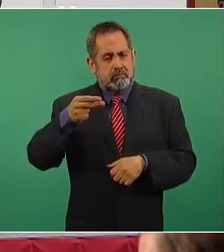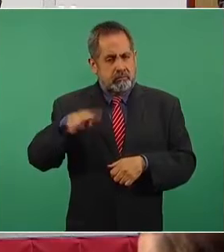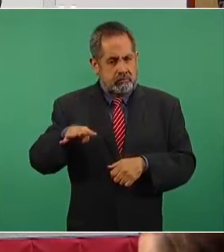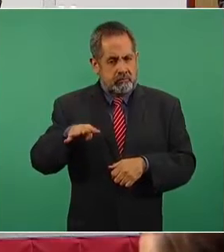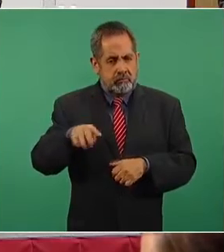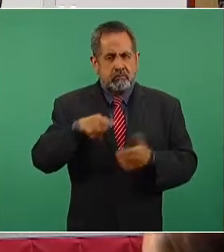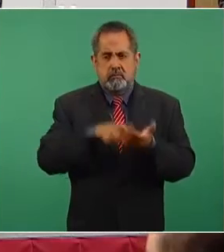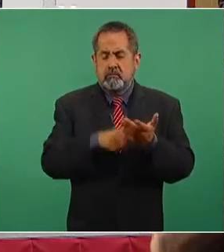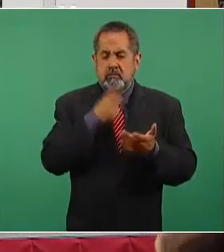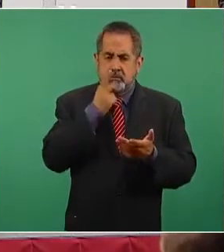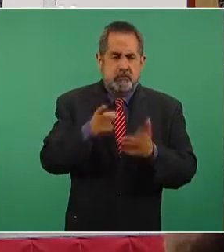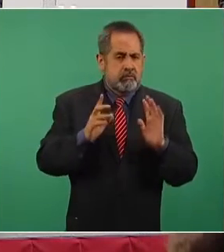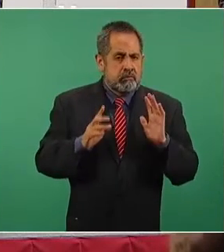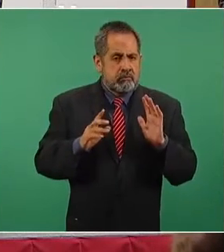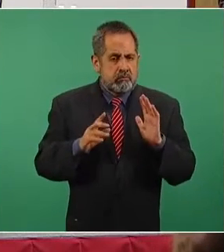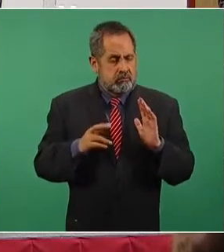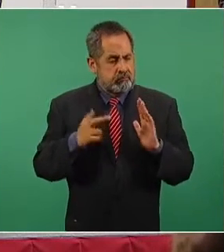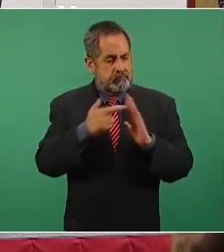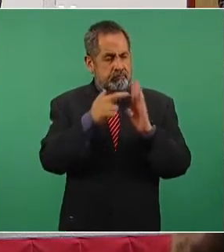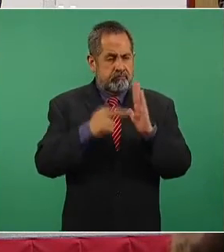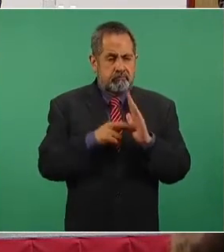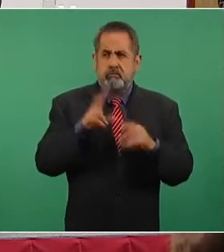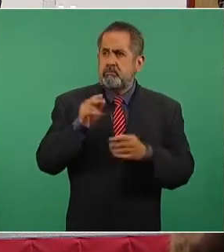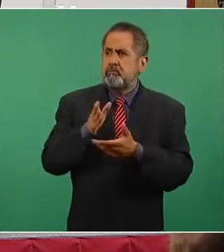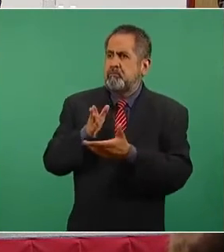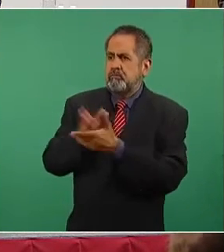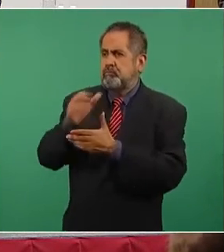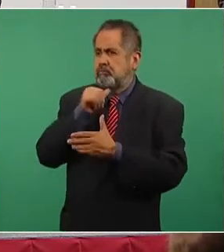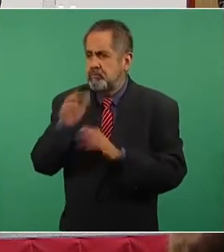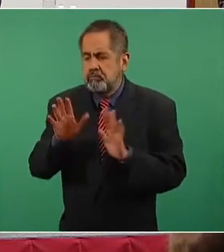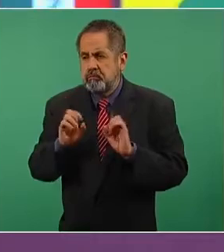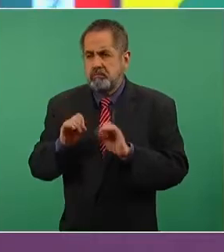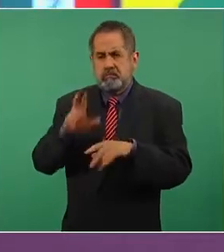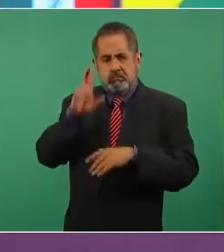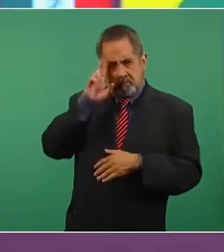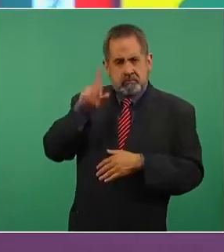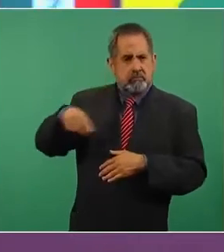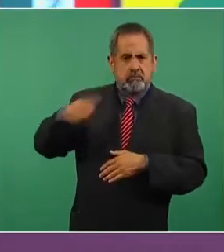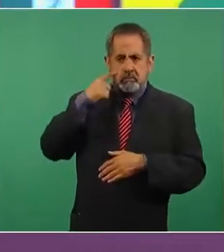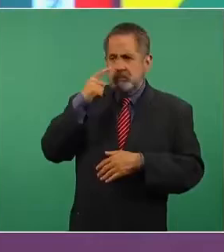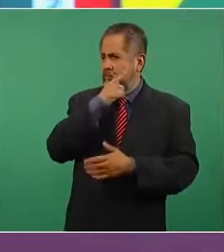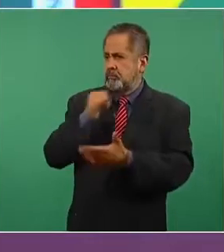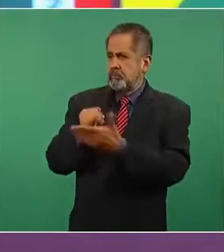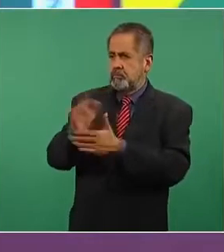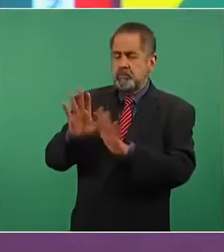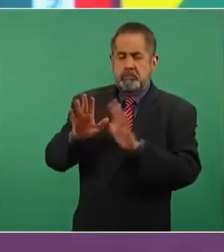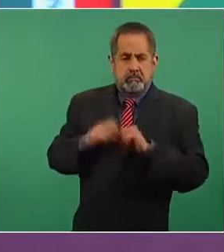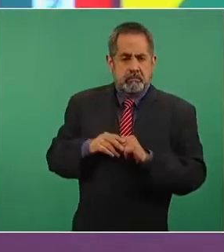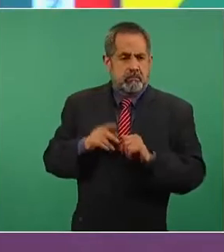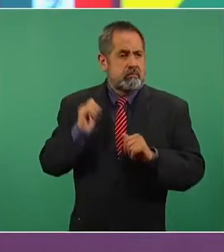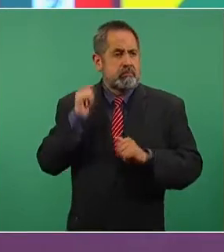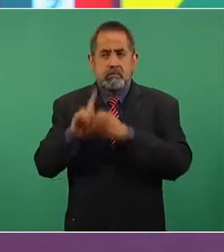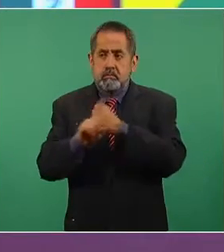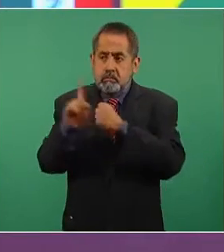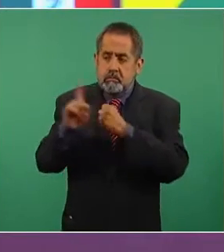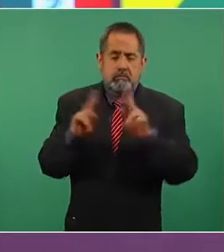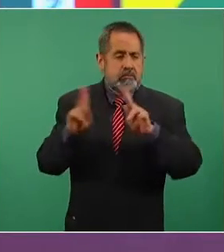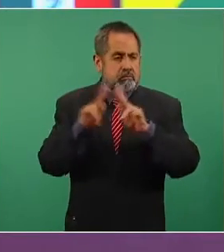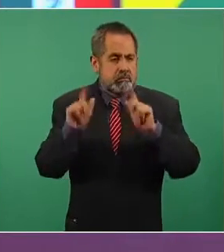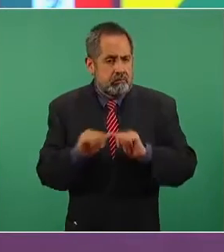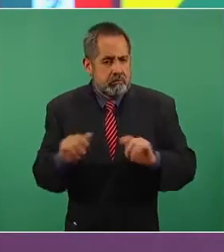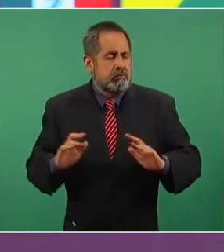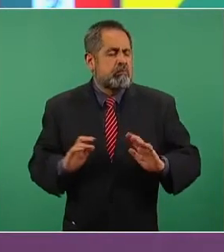que establecen los principios de no intervención, de autodeterminación de los pueblos, solución pacífica de las